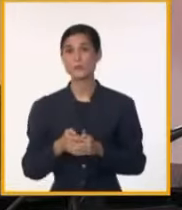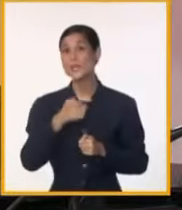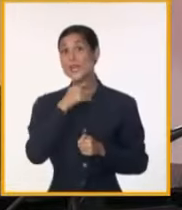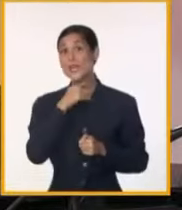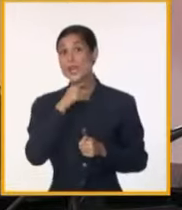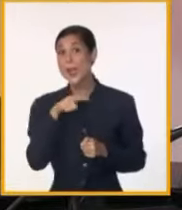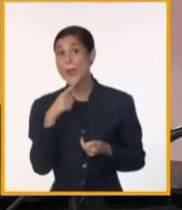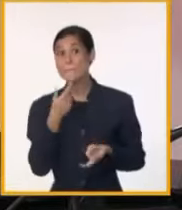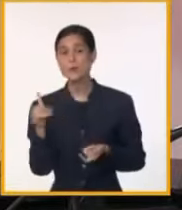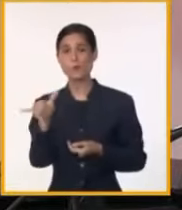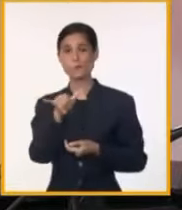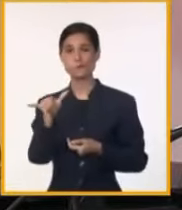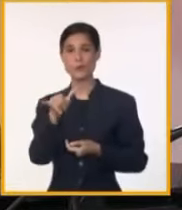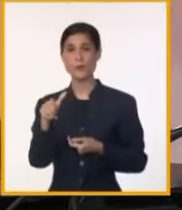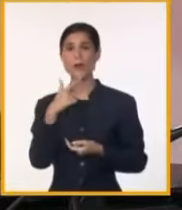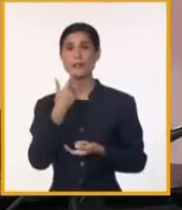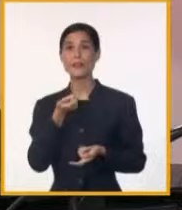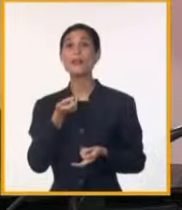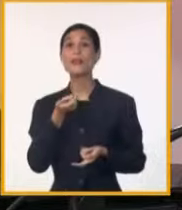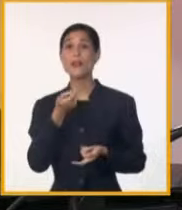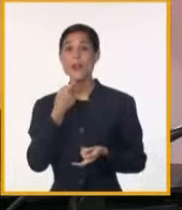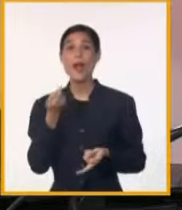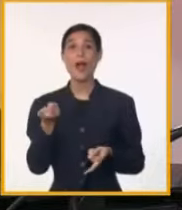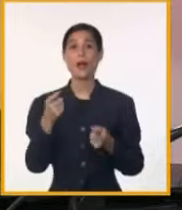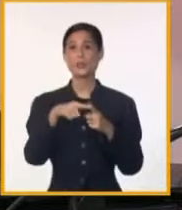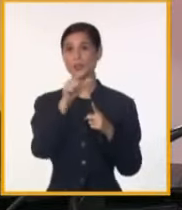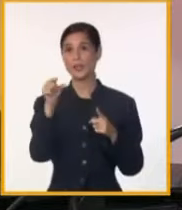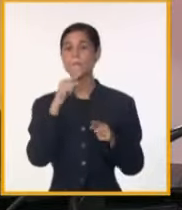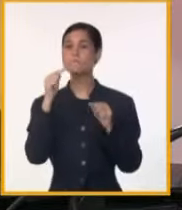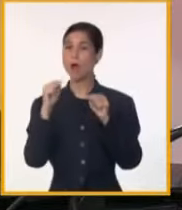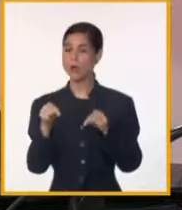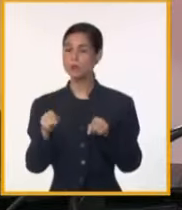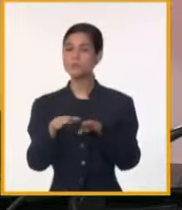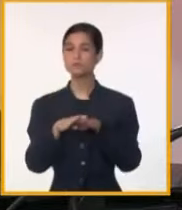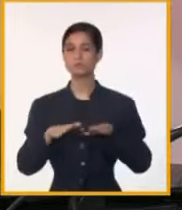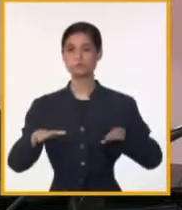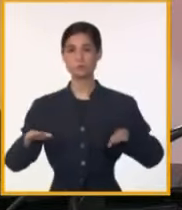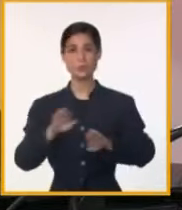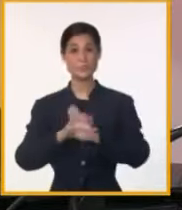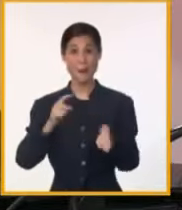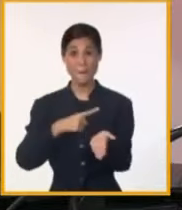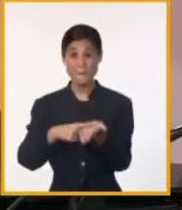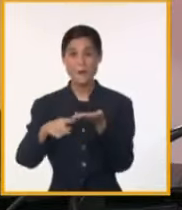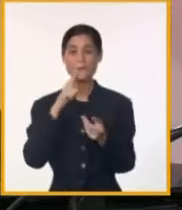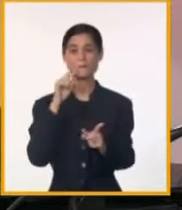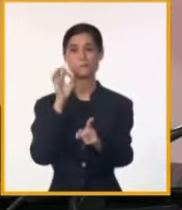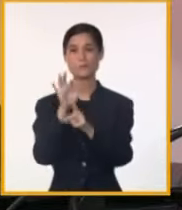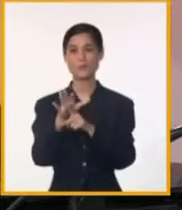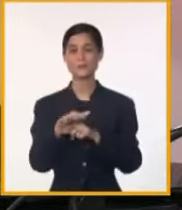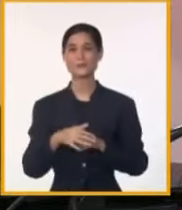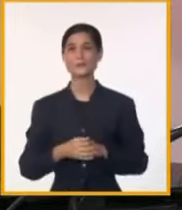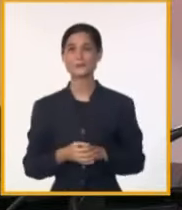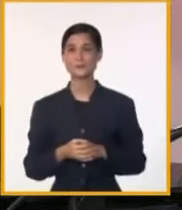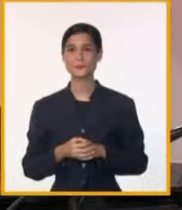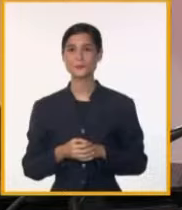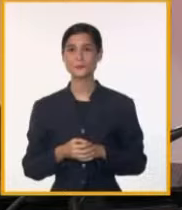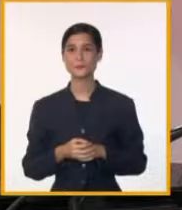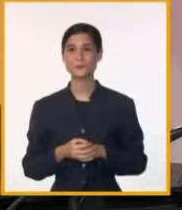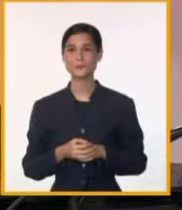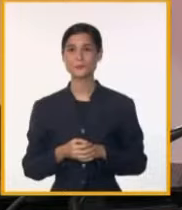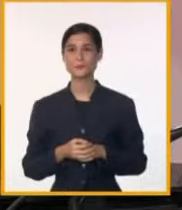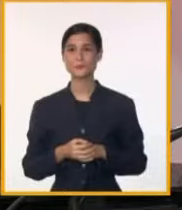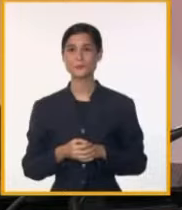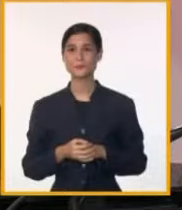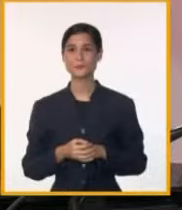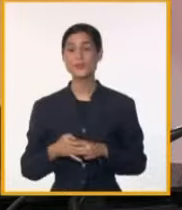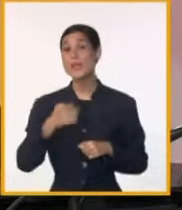nuestra región como es habitual en estas mesas de inicio de semana de dos antípodas lo que está ocurriendo